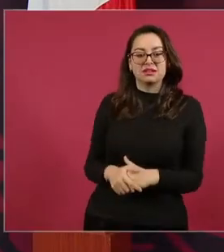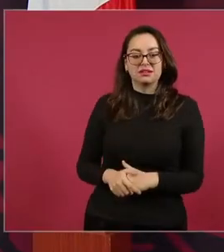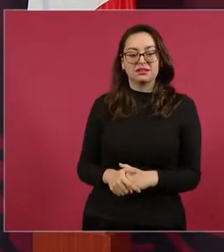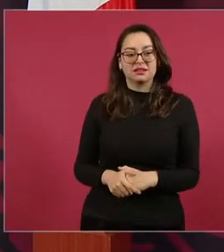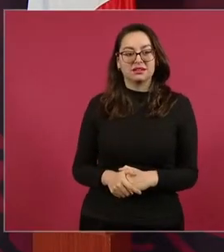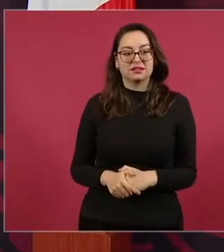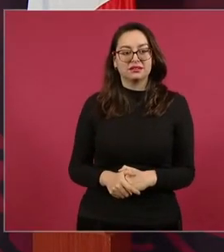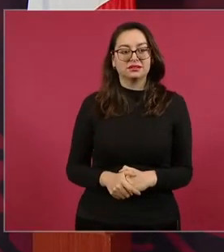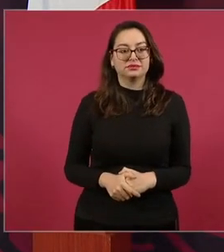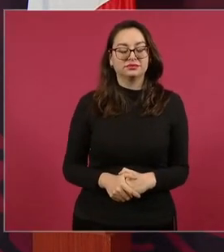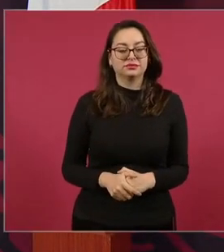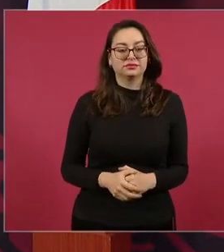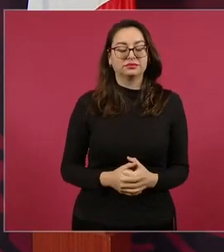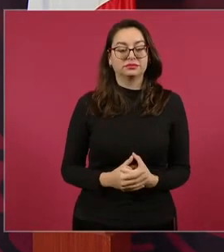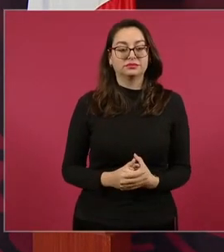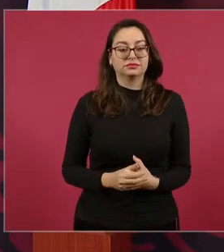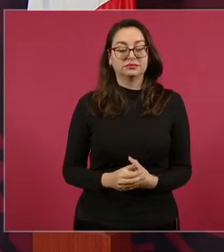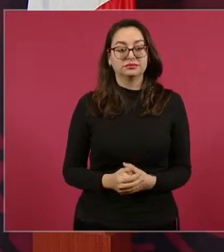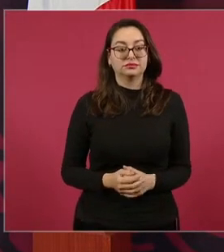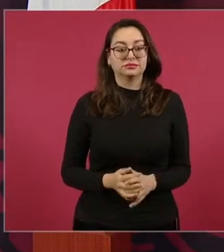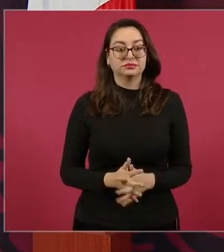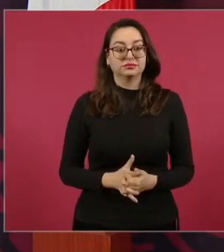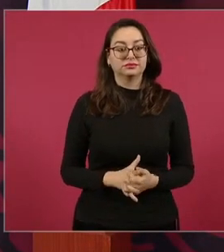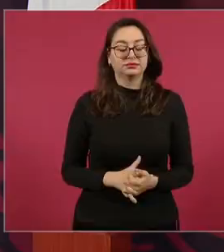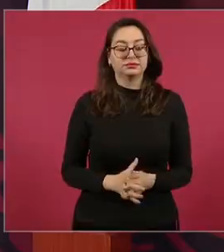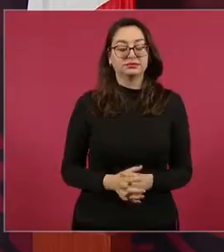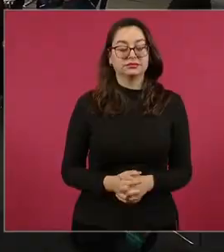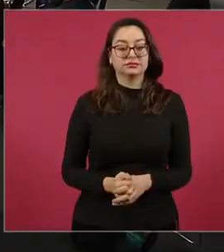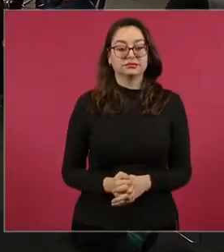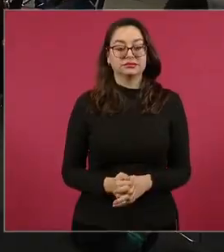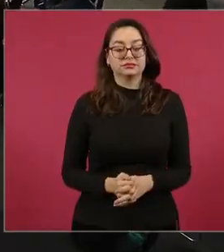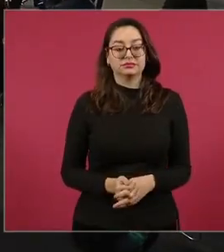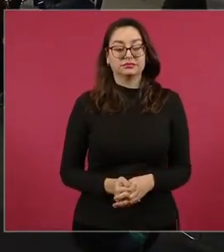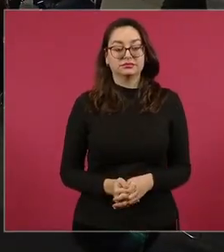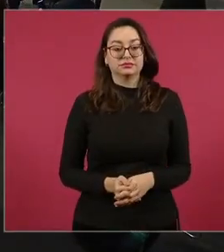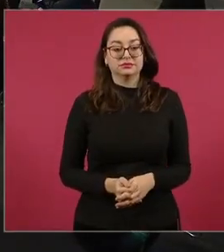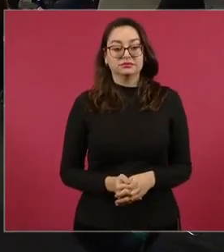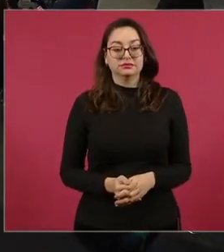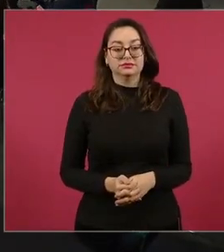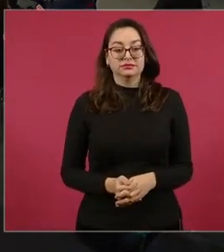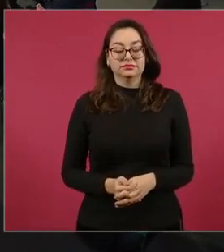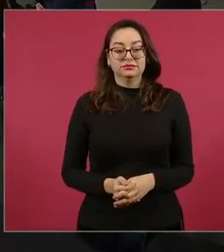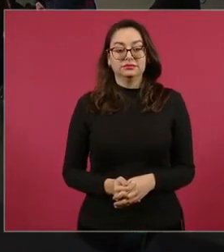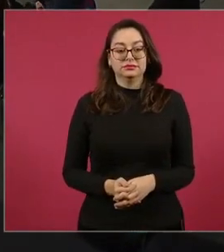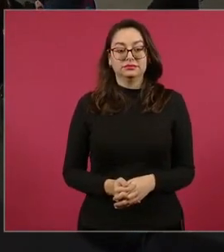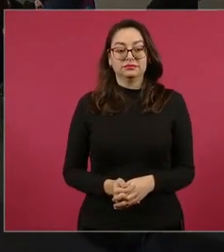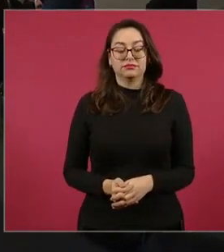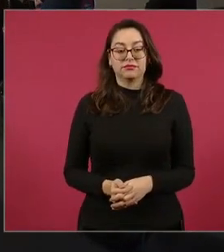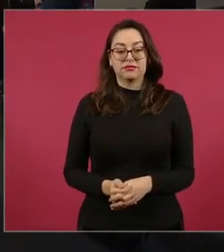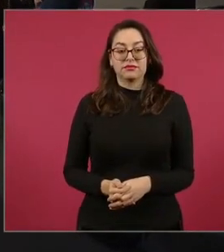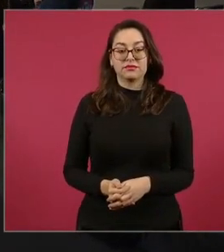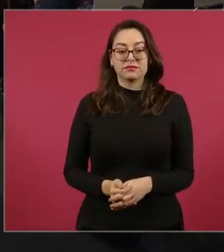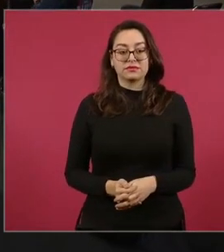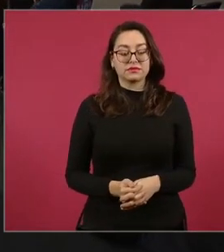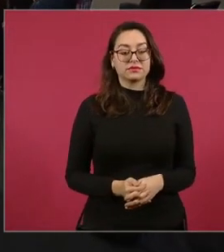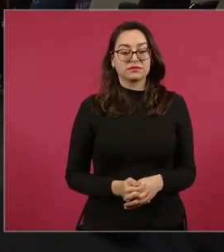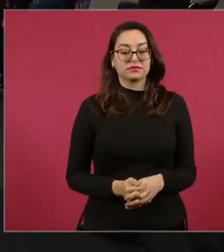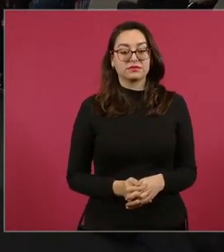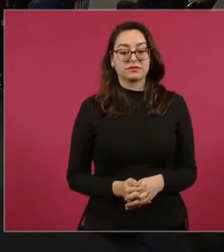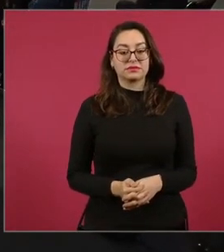Es como lo que decía Samuel, ¿no? Es como lo que se quejaba Samuel García, ¿no? Pues sí.